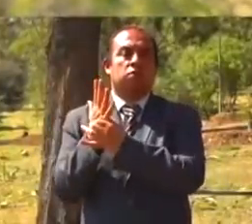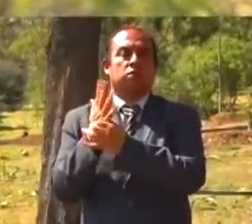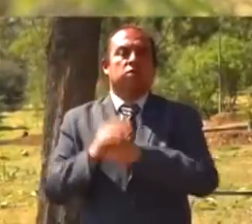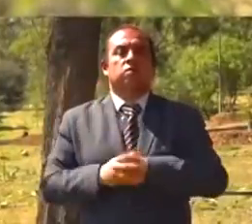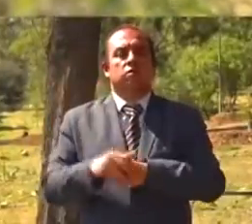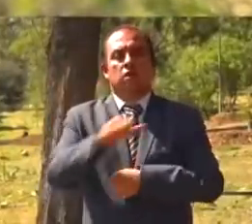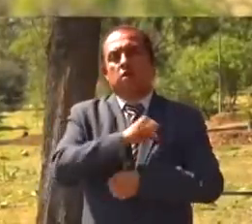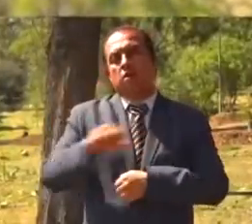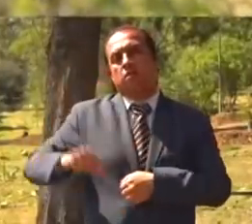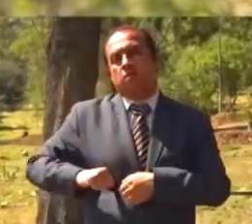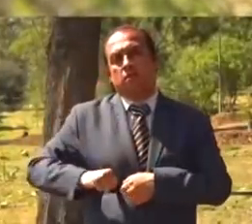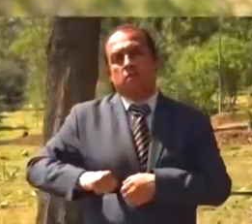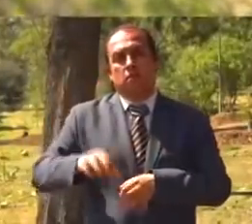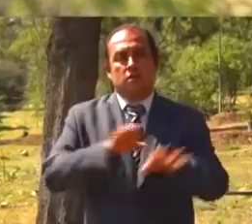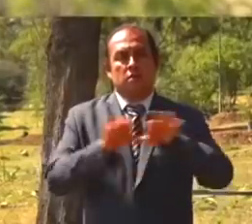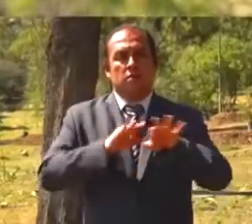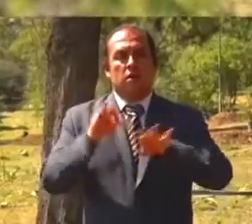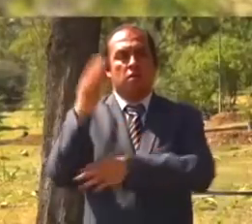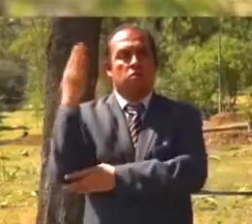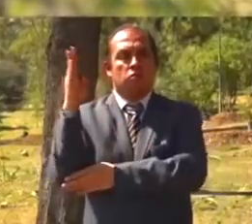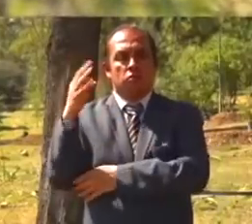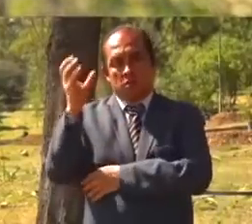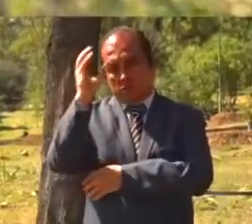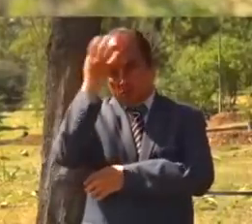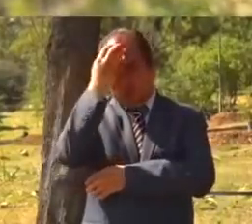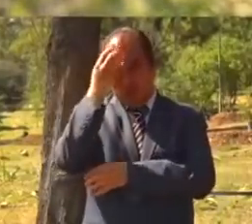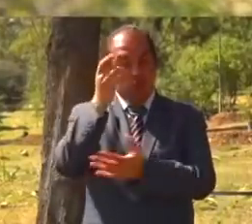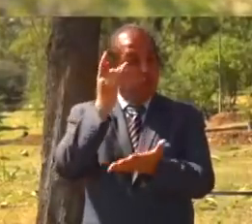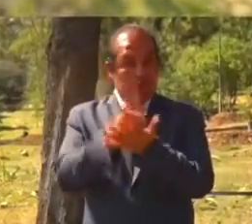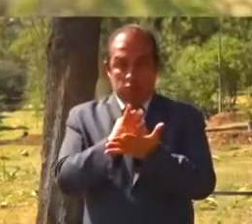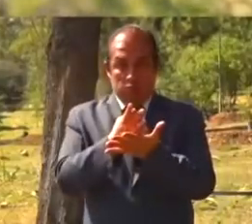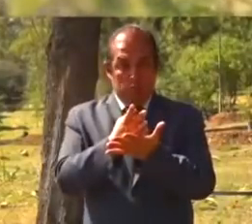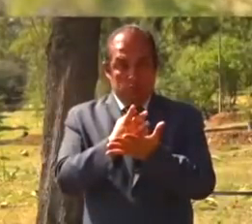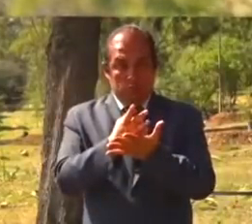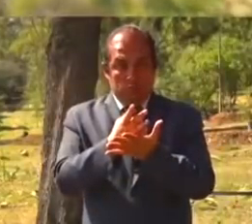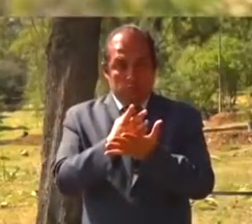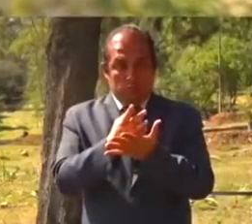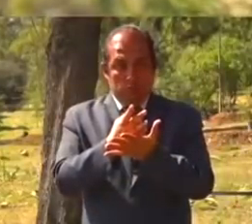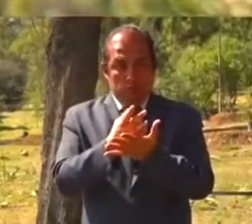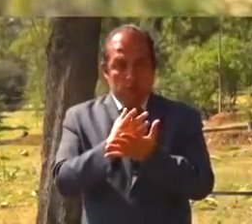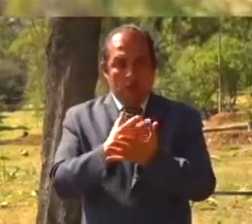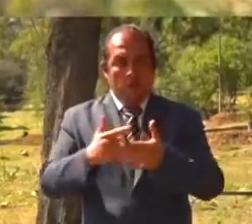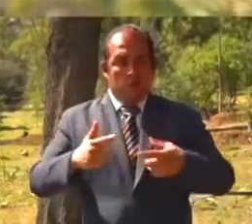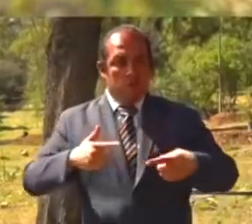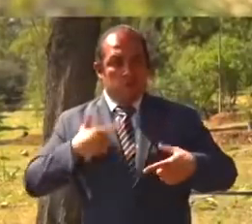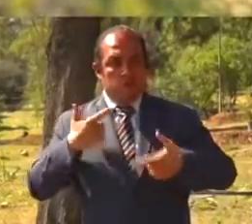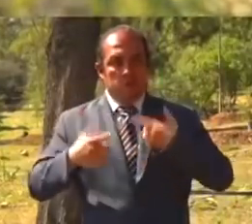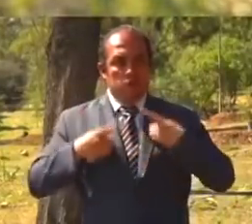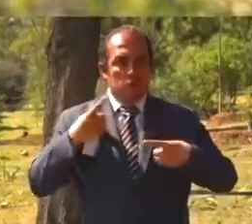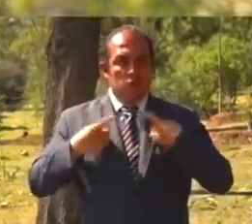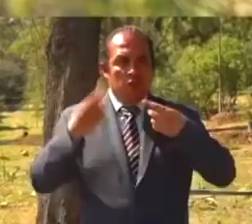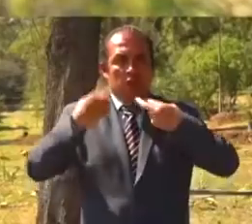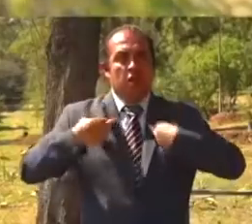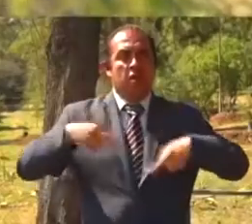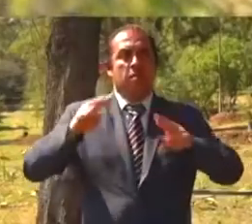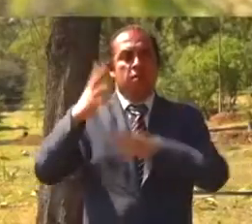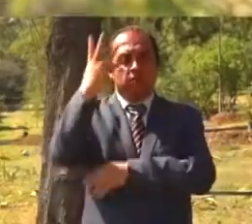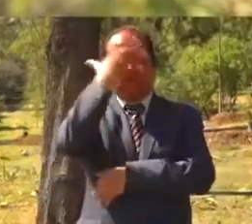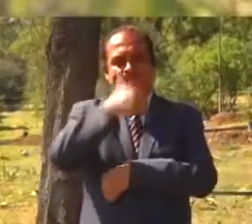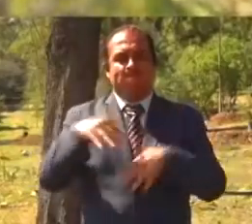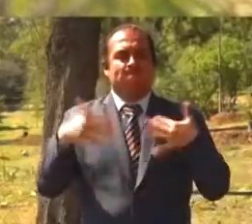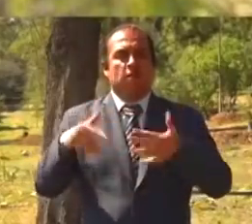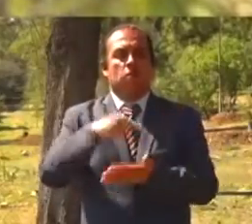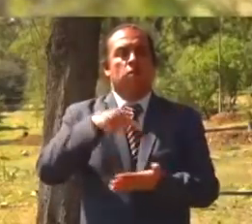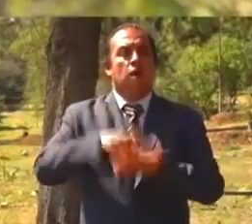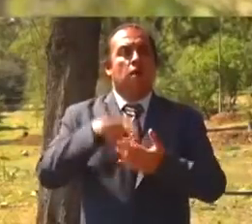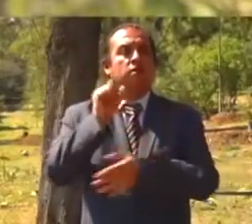alcalde, trabajar en el bosque de Chapultepec no solamente es un gran gozo por lo que representa la belleza de este